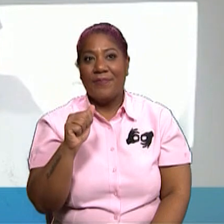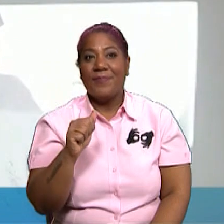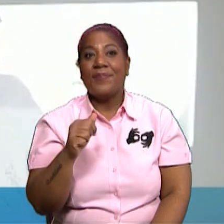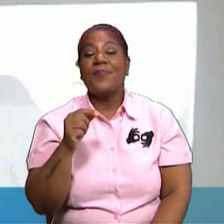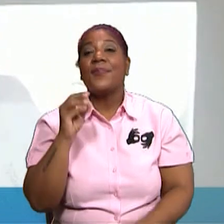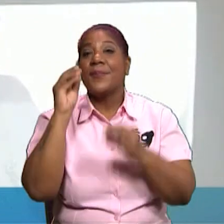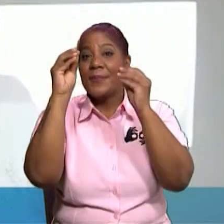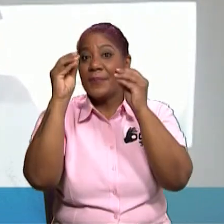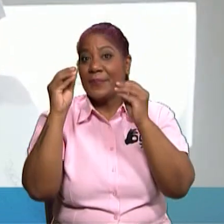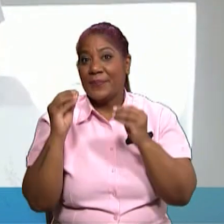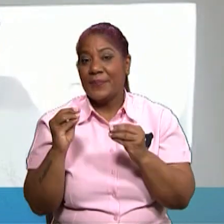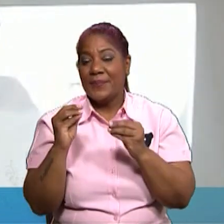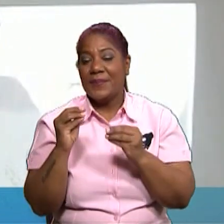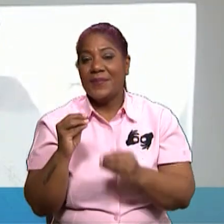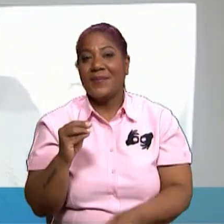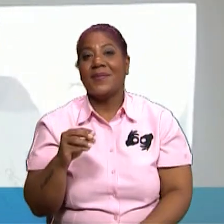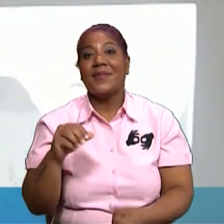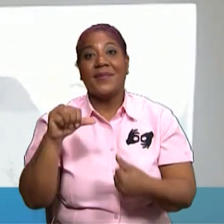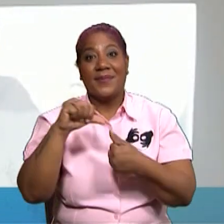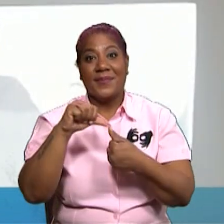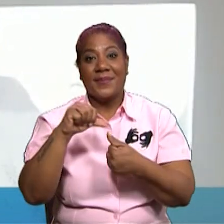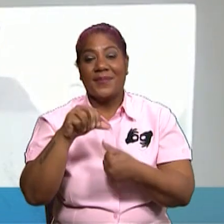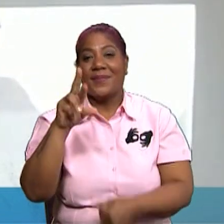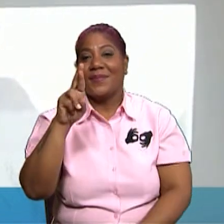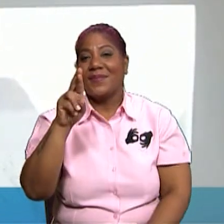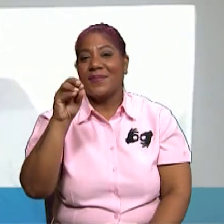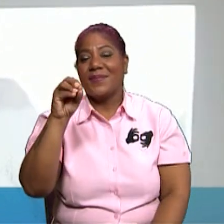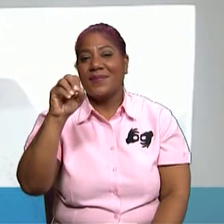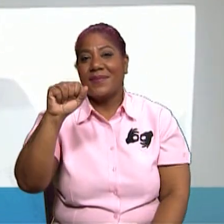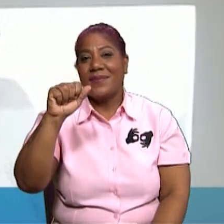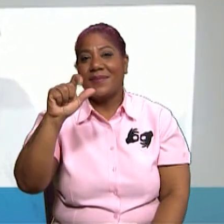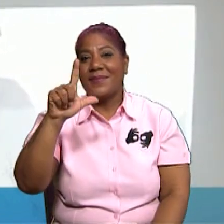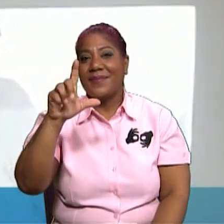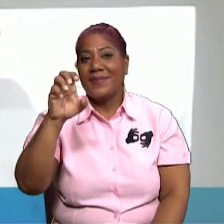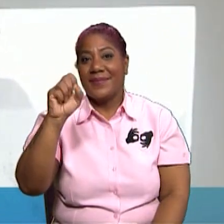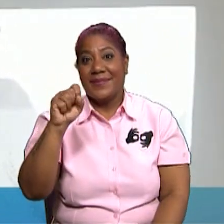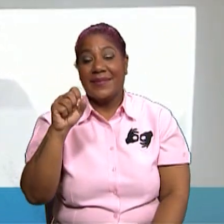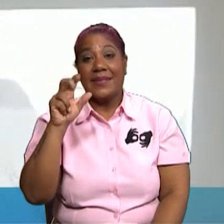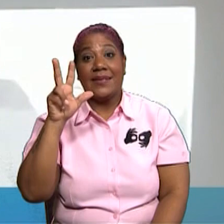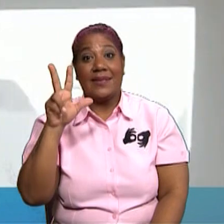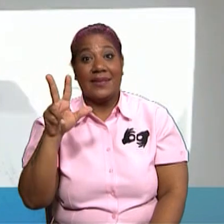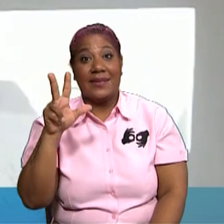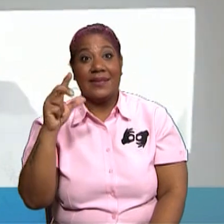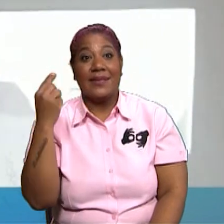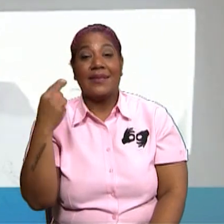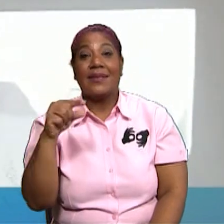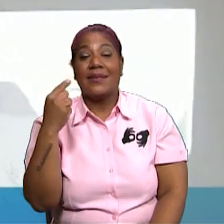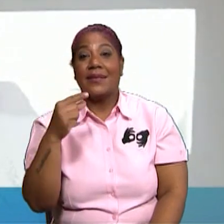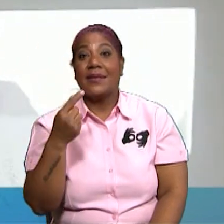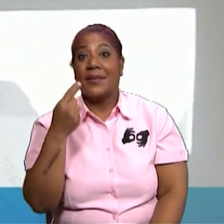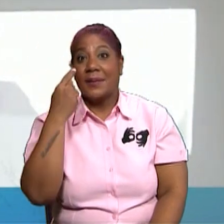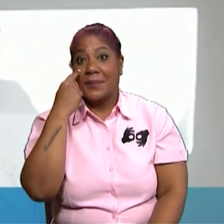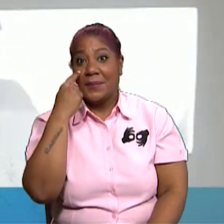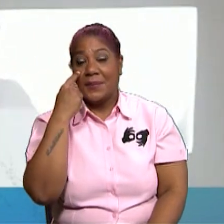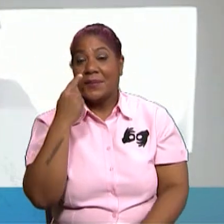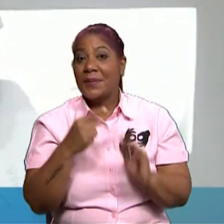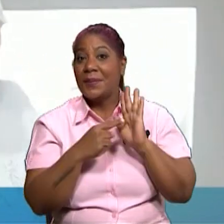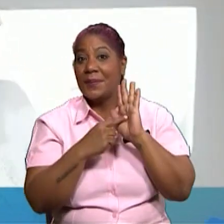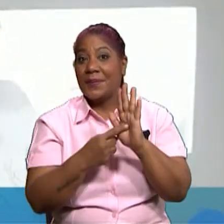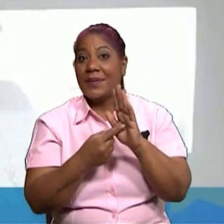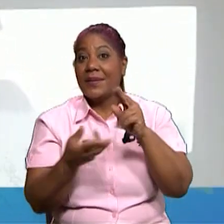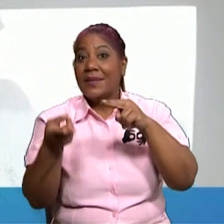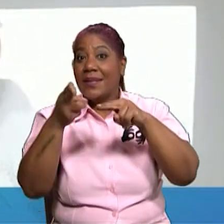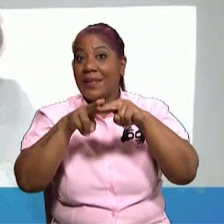González. Estoy en el tercero C y hoy les traigo el reto extra de la semana.